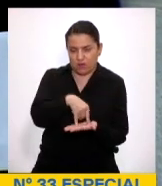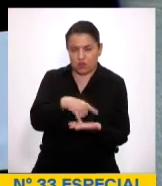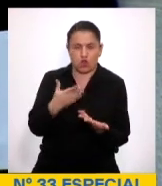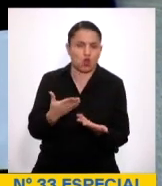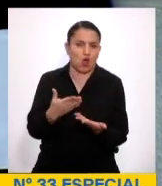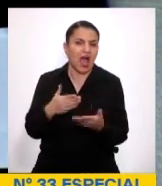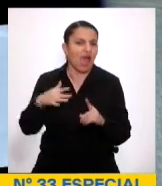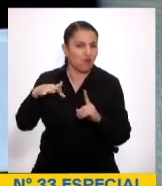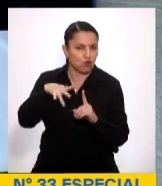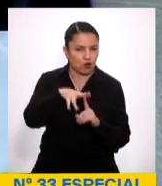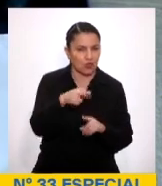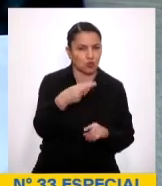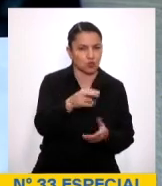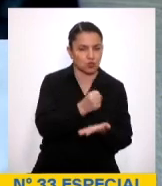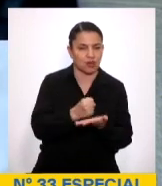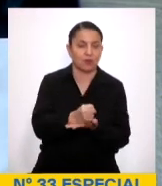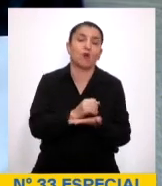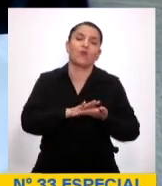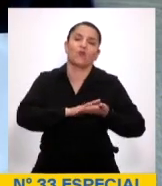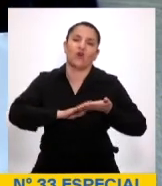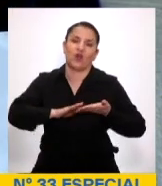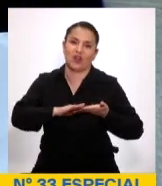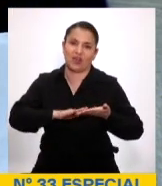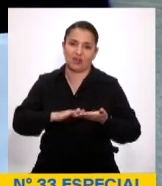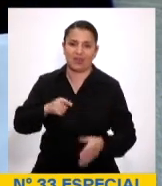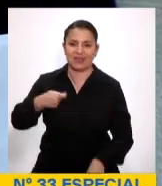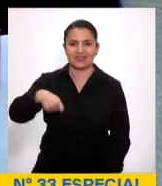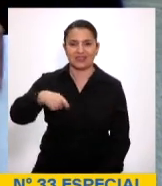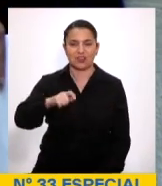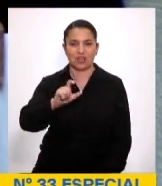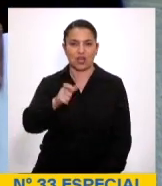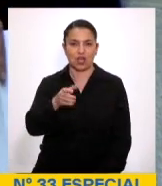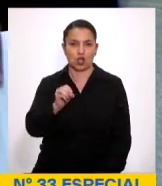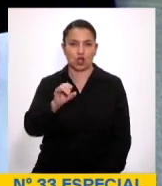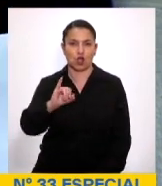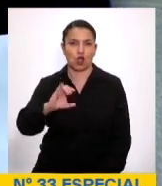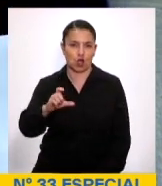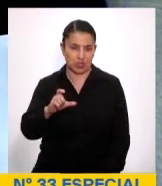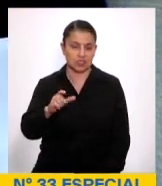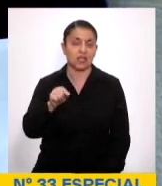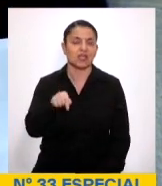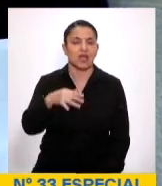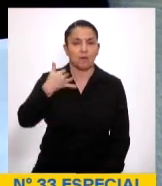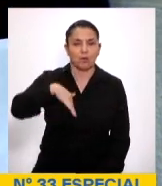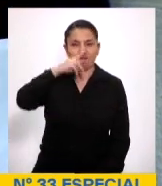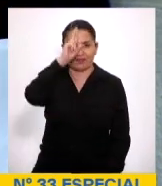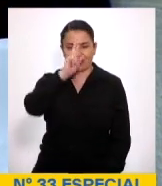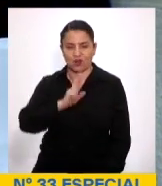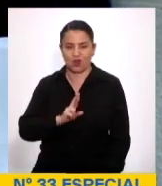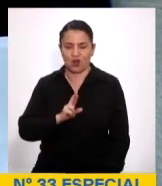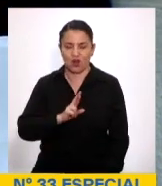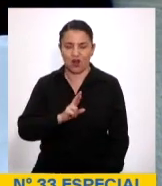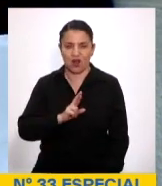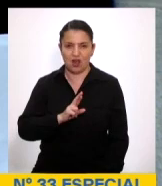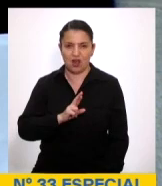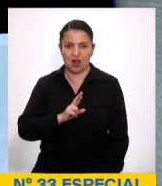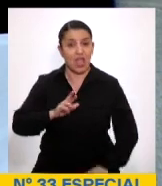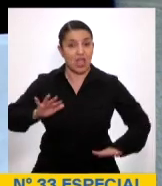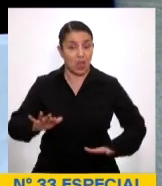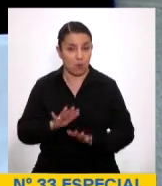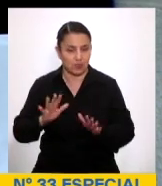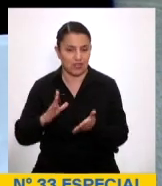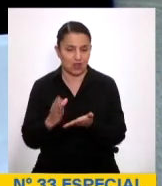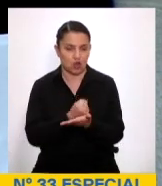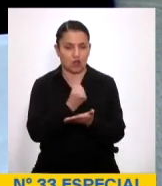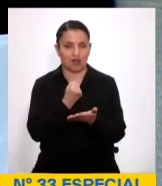tramitación por ejemplo la senadora Carolina goich tuvo un importante rol en la en impulsar y sacar